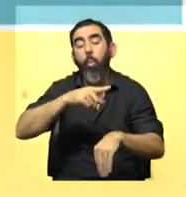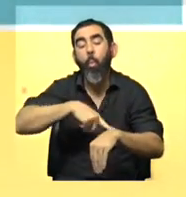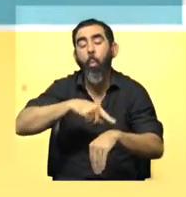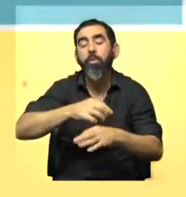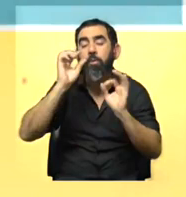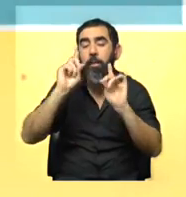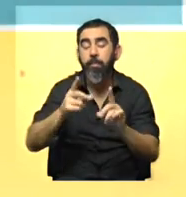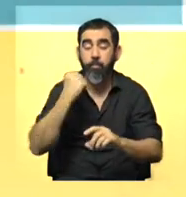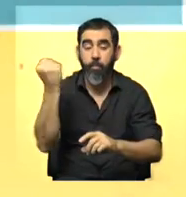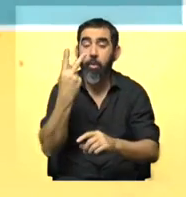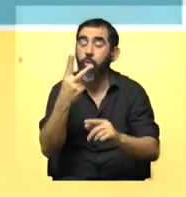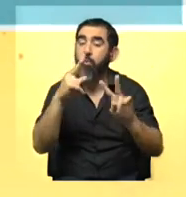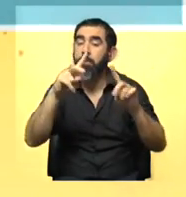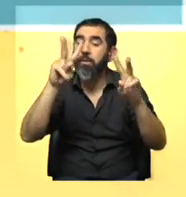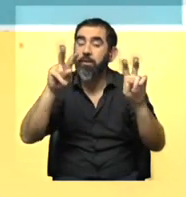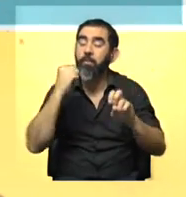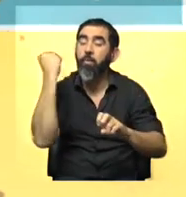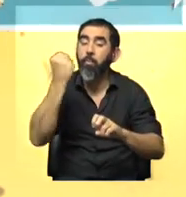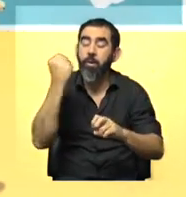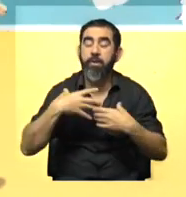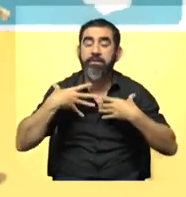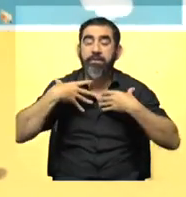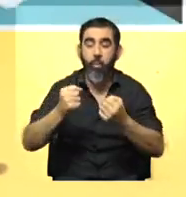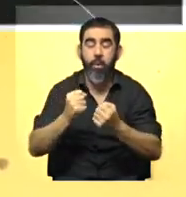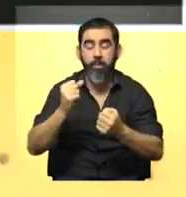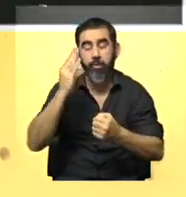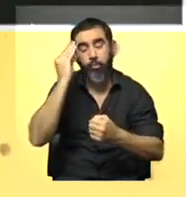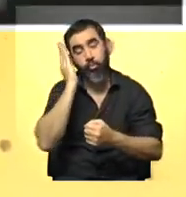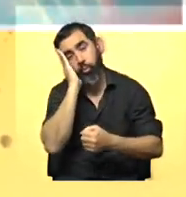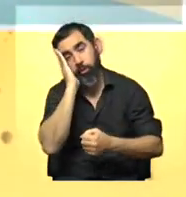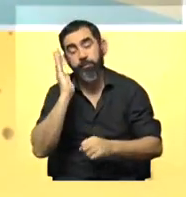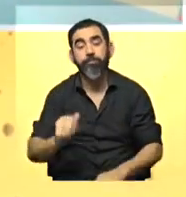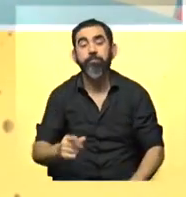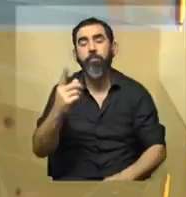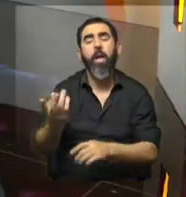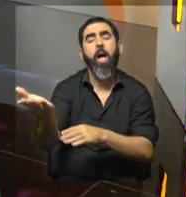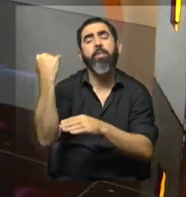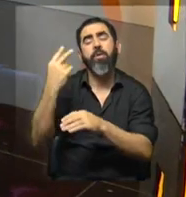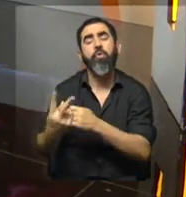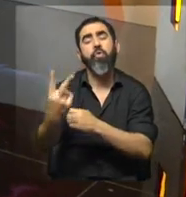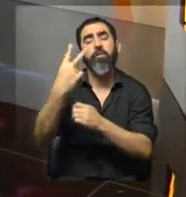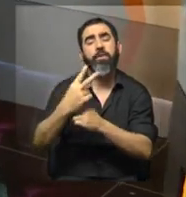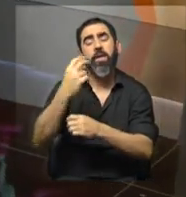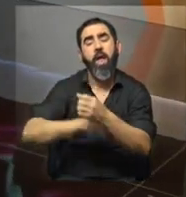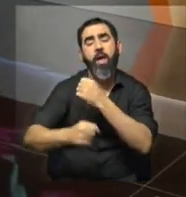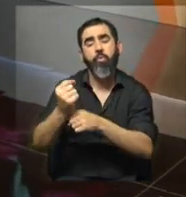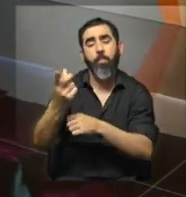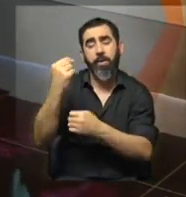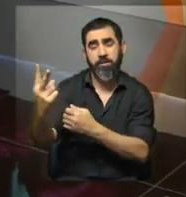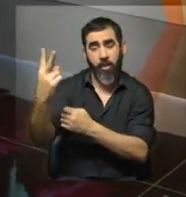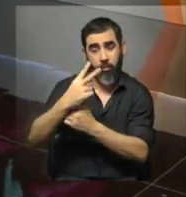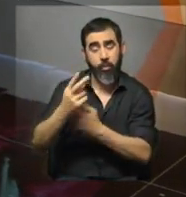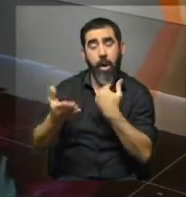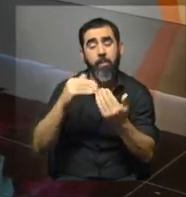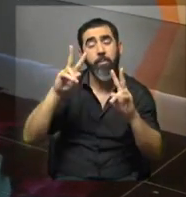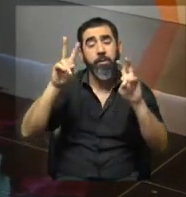dormimos son dos aspectos del sueño saludable. Cuando nos visitaste, Bettina, el año pasado con Ignacio Esteban, hablamos mucho de